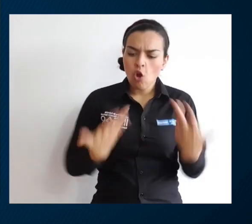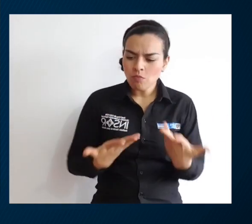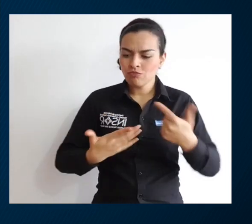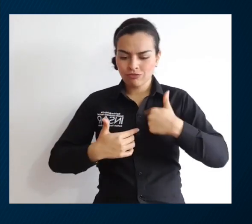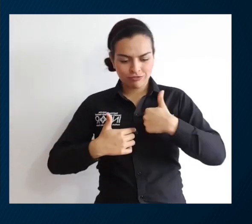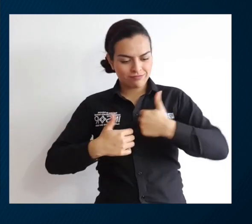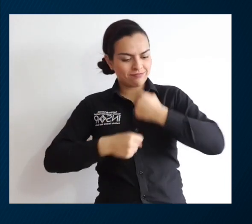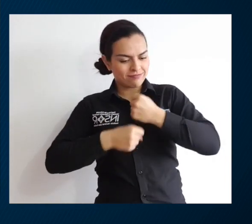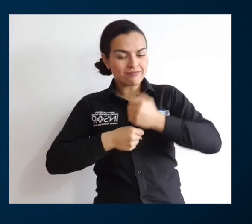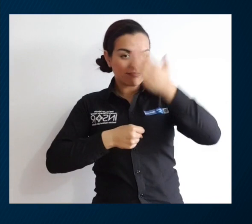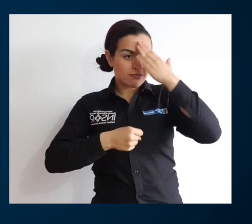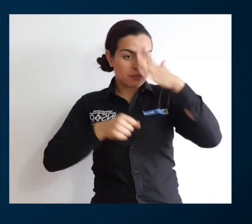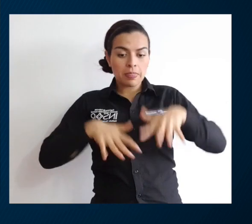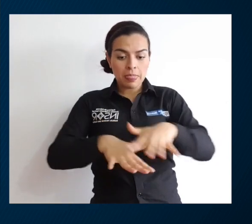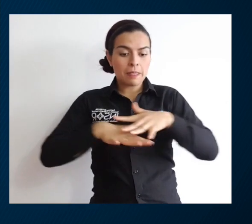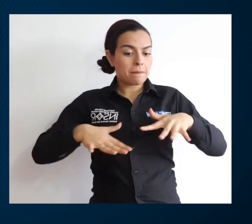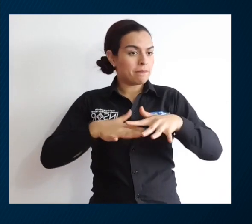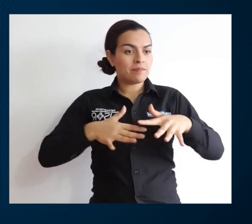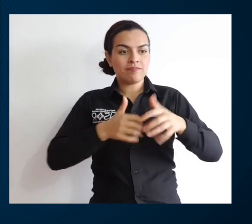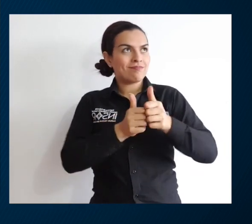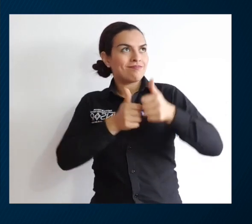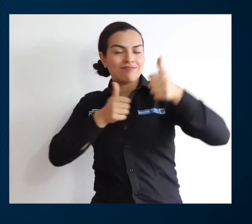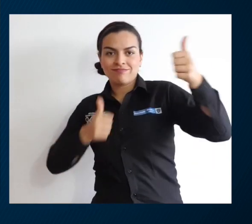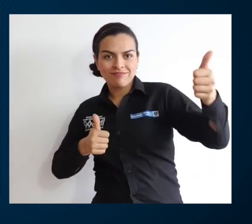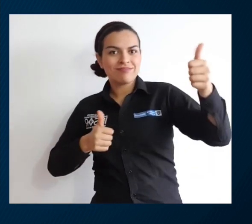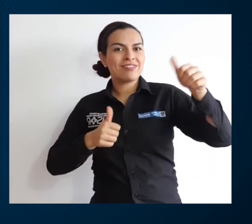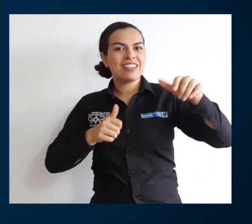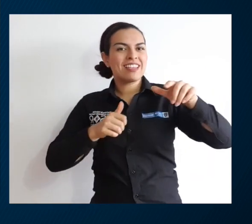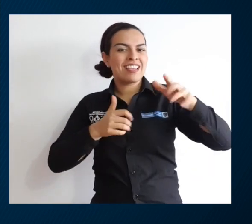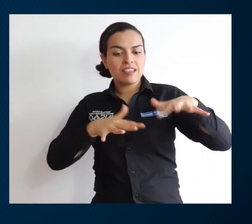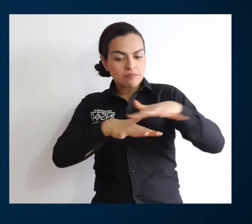unos saberes posibles para poder desarrollar plenamente sus